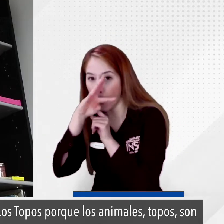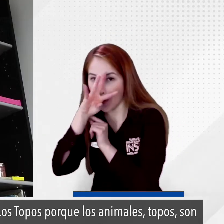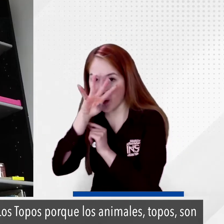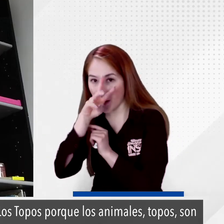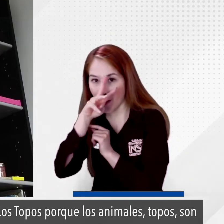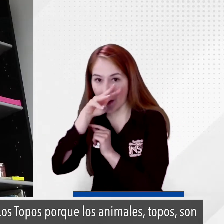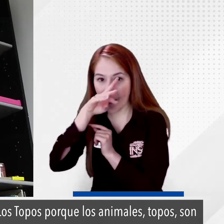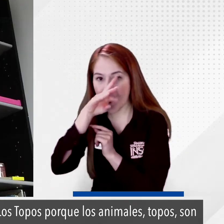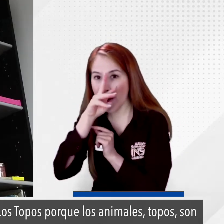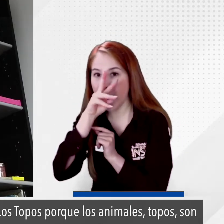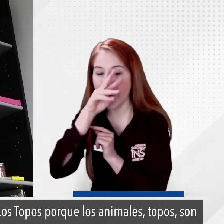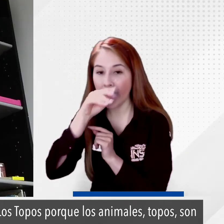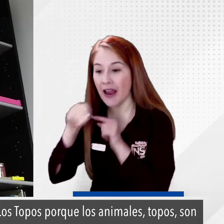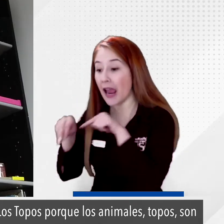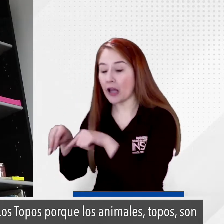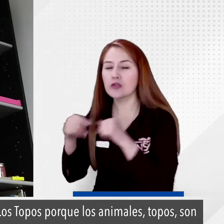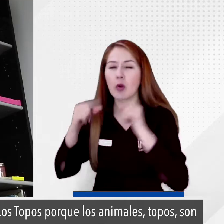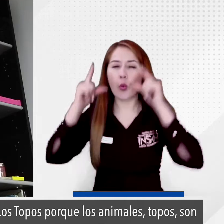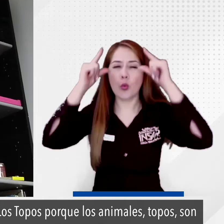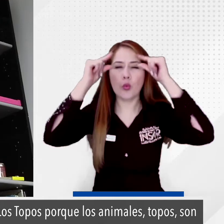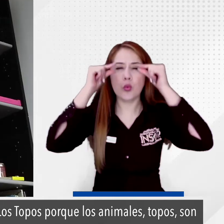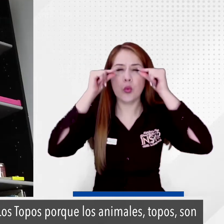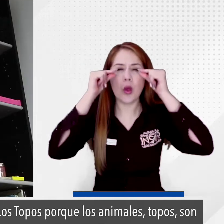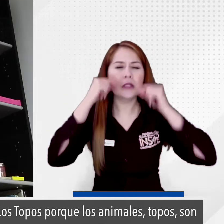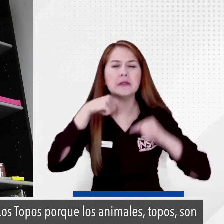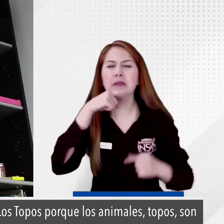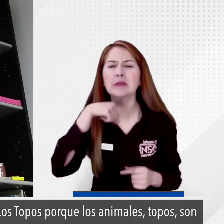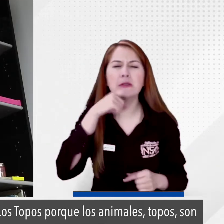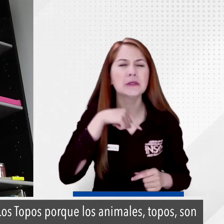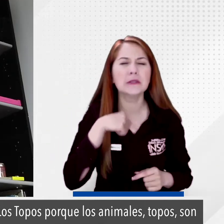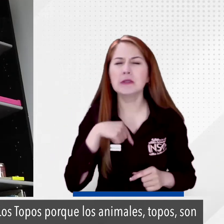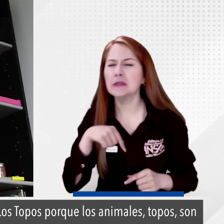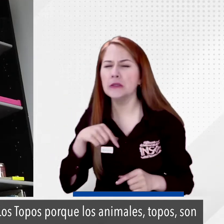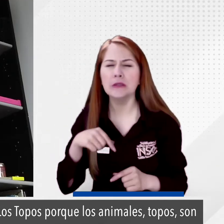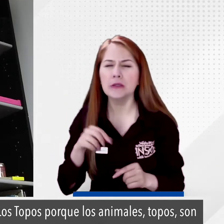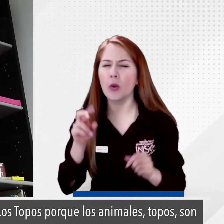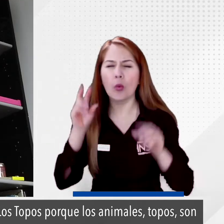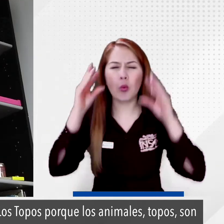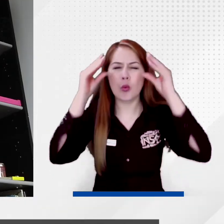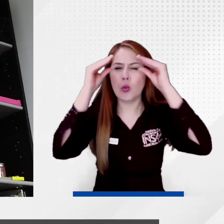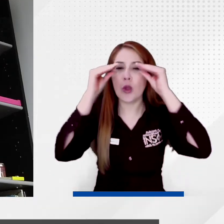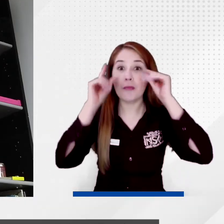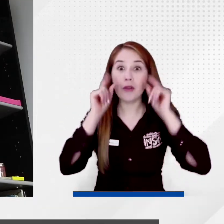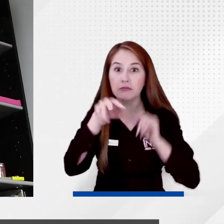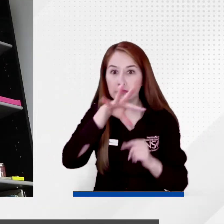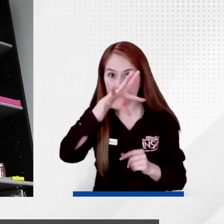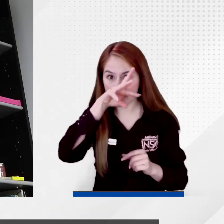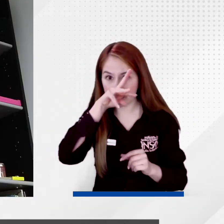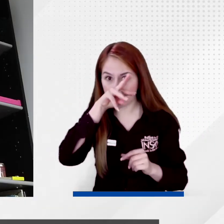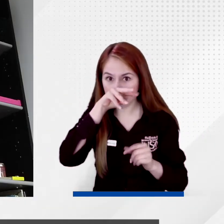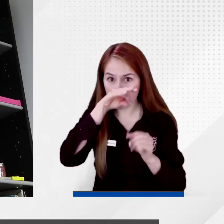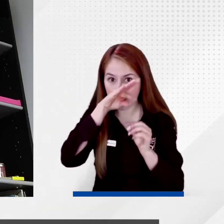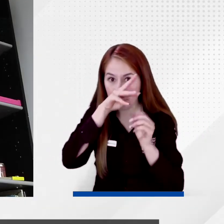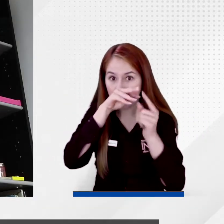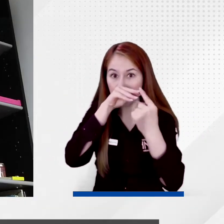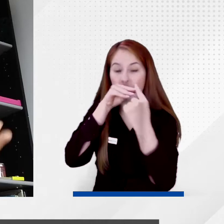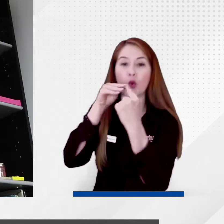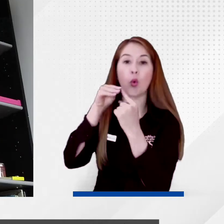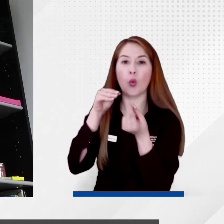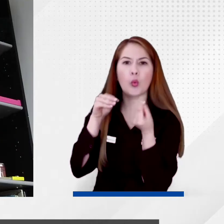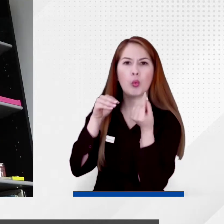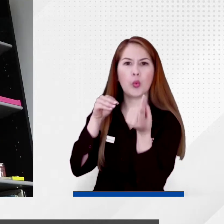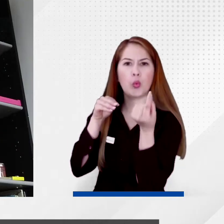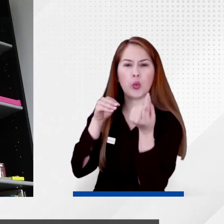que tienen muy pocas facultades de ver con sus ojos, pero sí tienen un olfato y